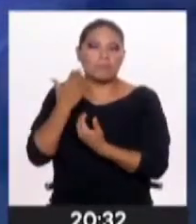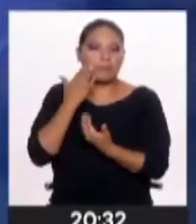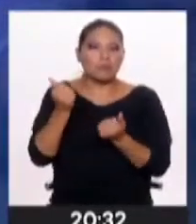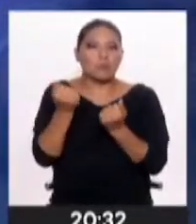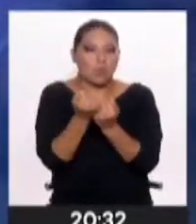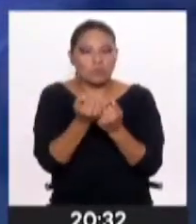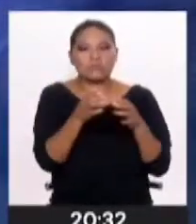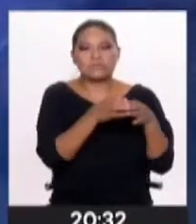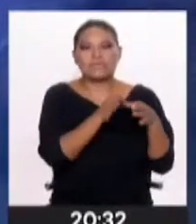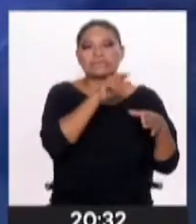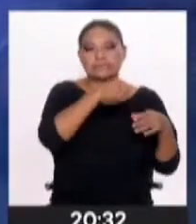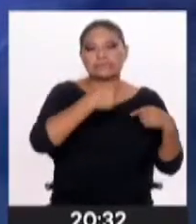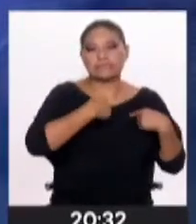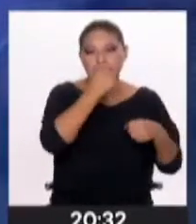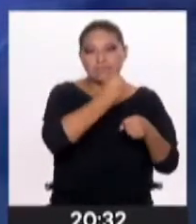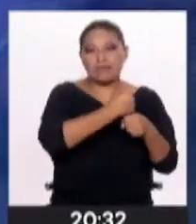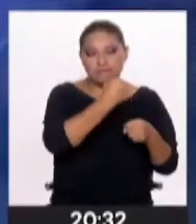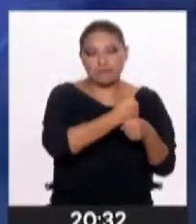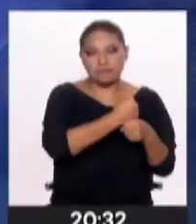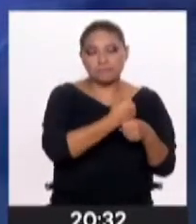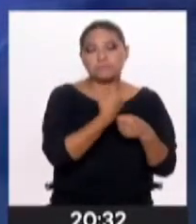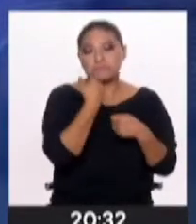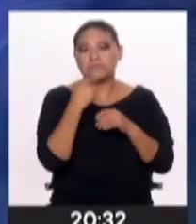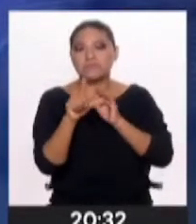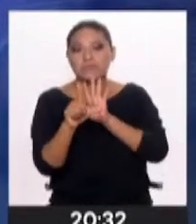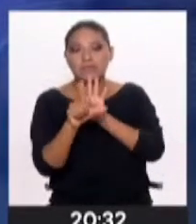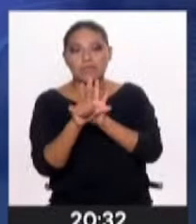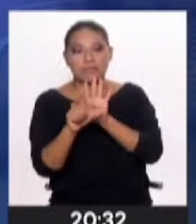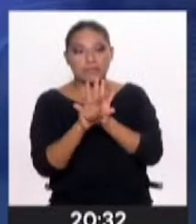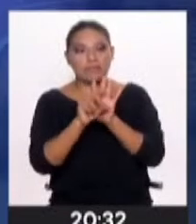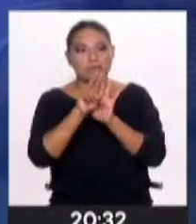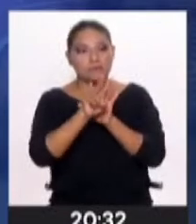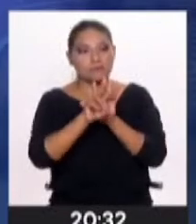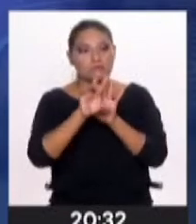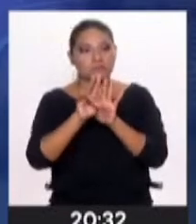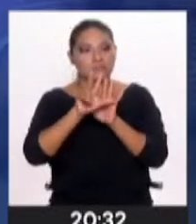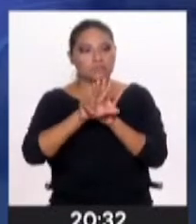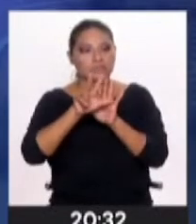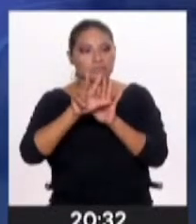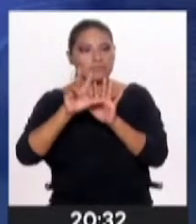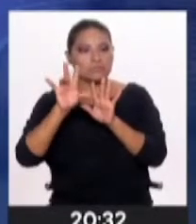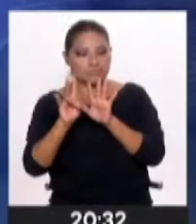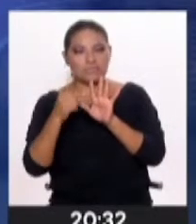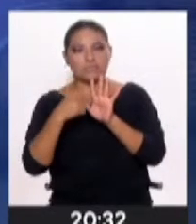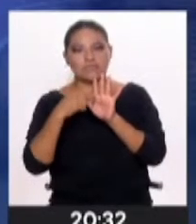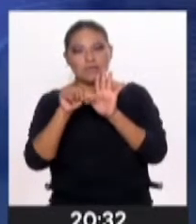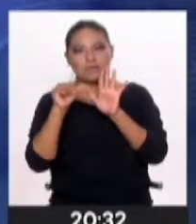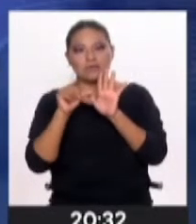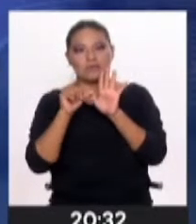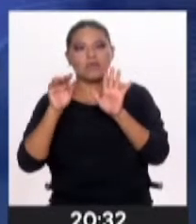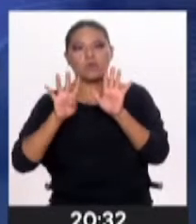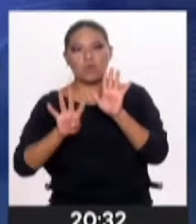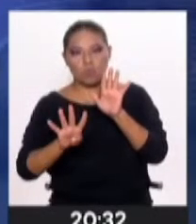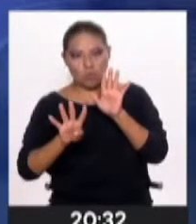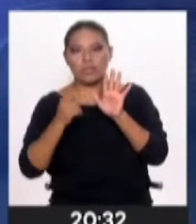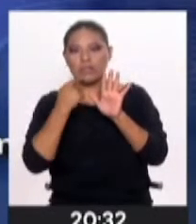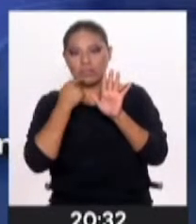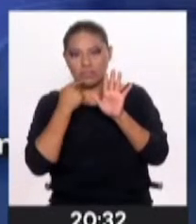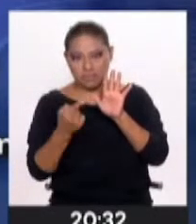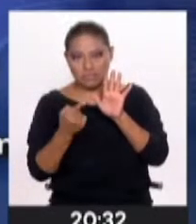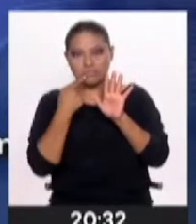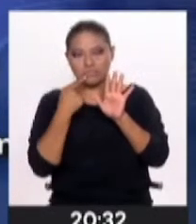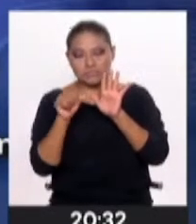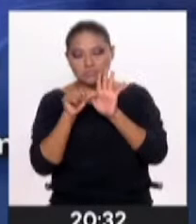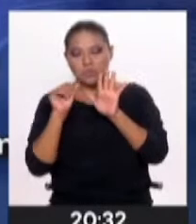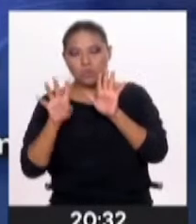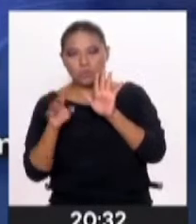ley 27337, también conocida como el nuevo Código del Niño y Adolescente, en cuanto al trabajo en el